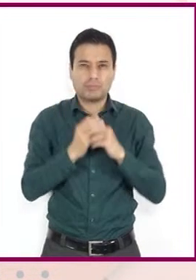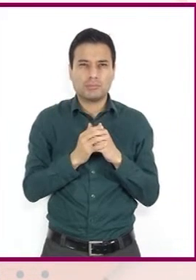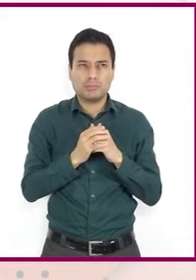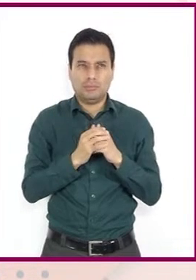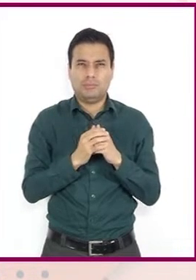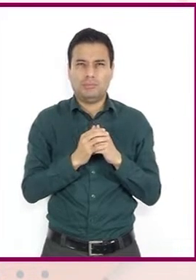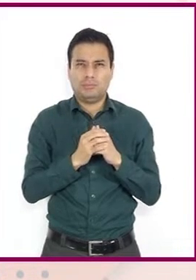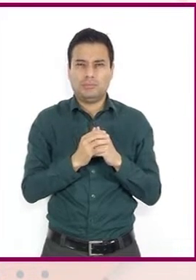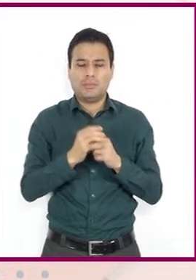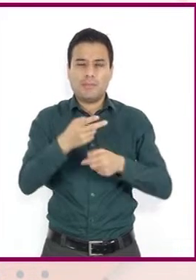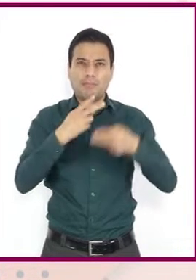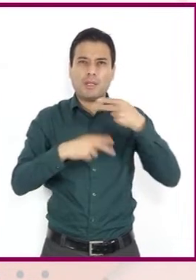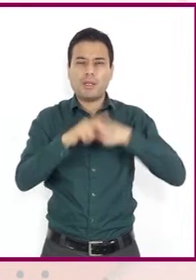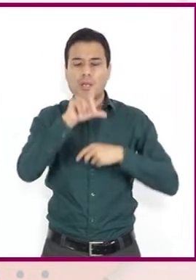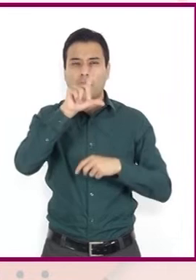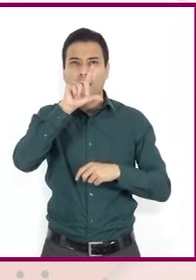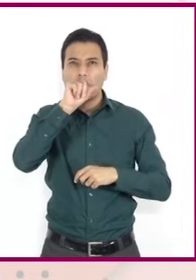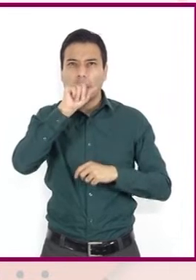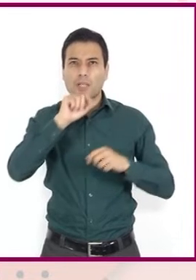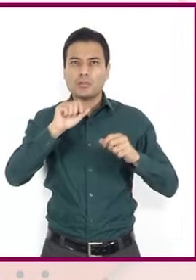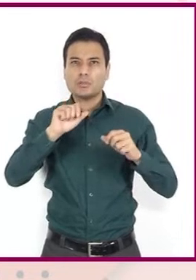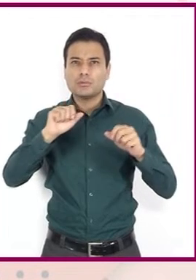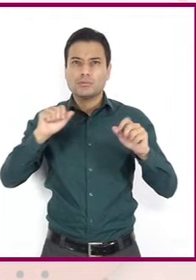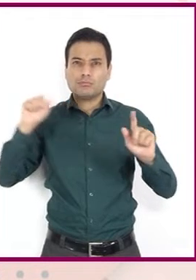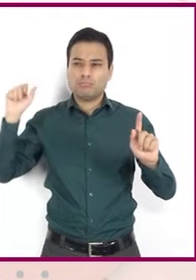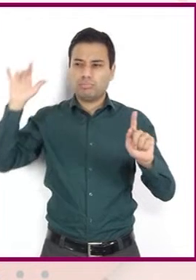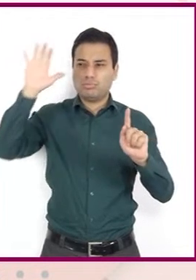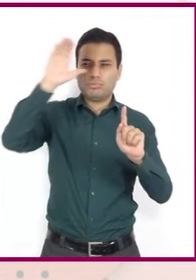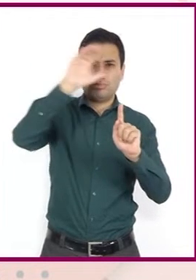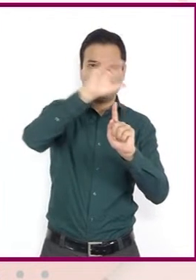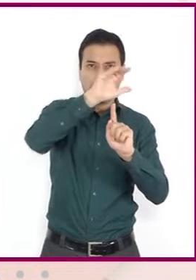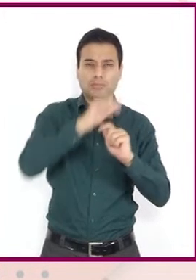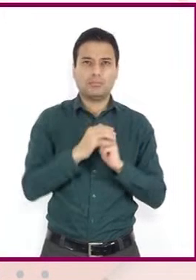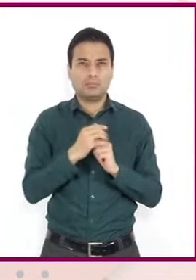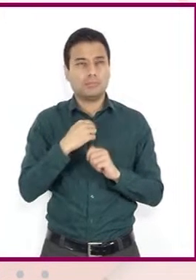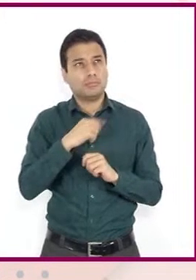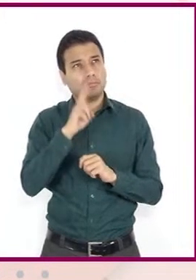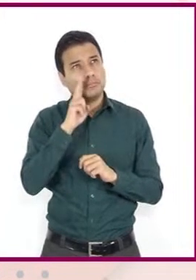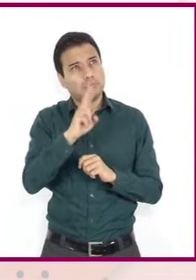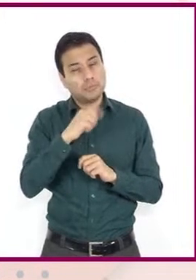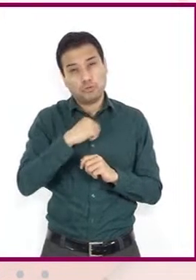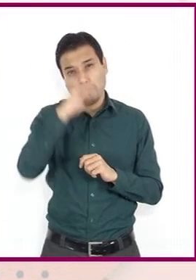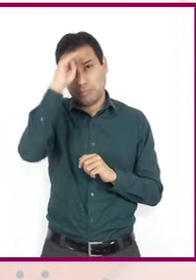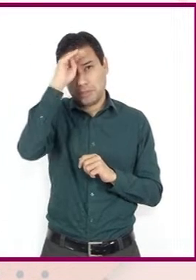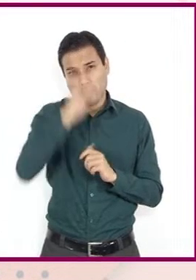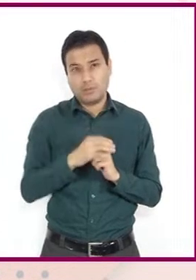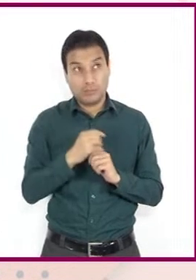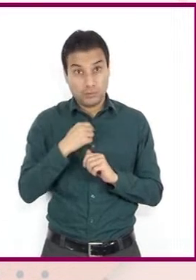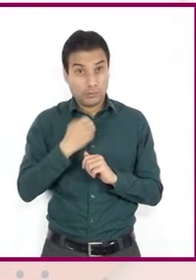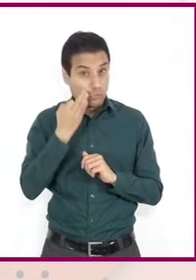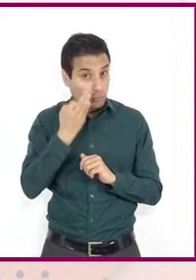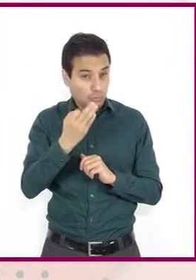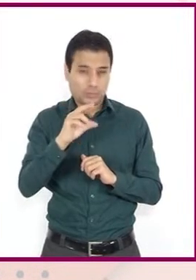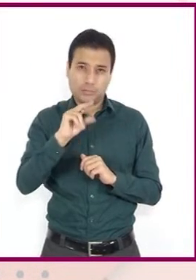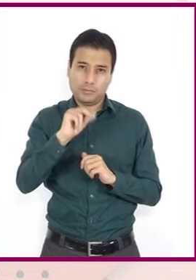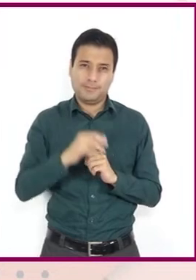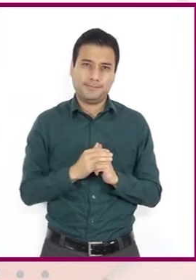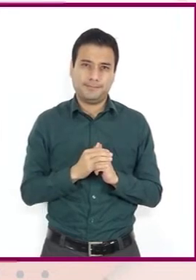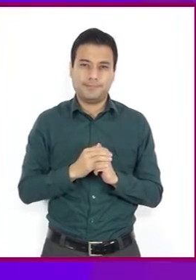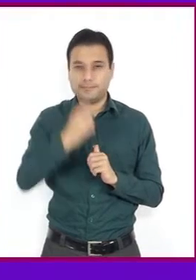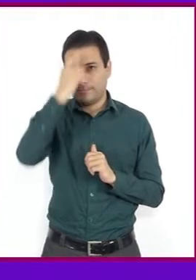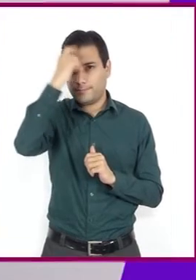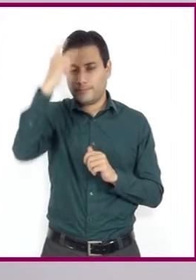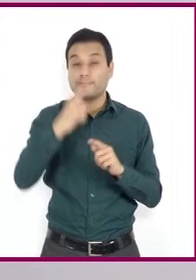los pájaros y les gusta y se quedan. Me lo imagino nada más. Nunca lo he visto. Rosario